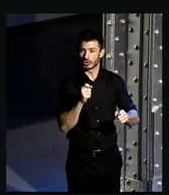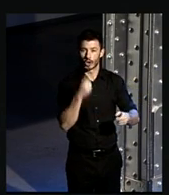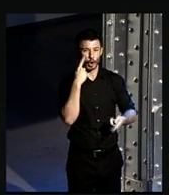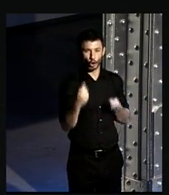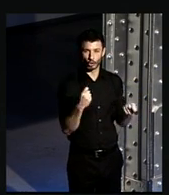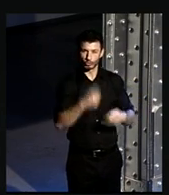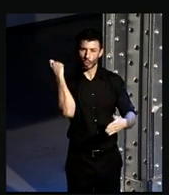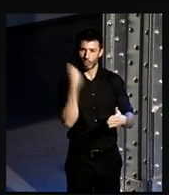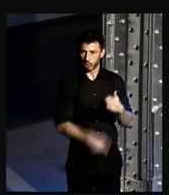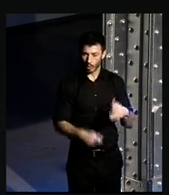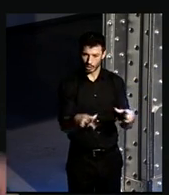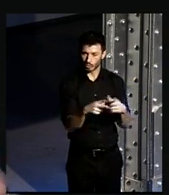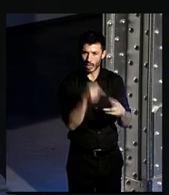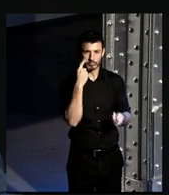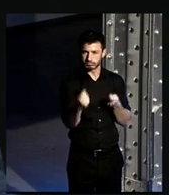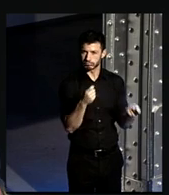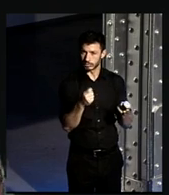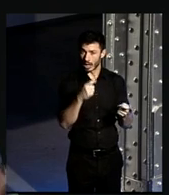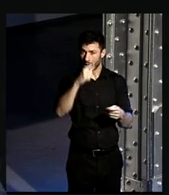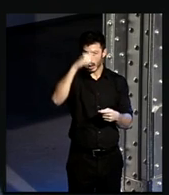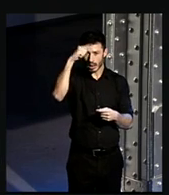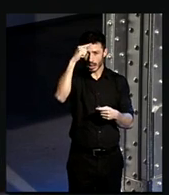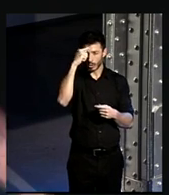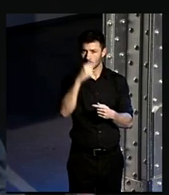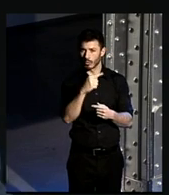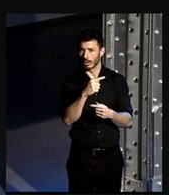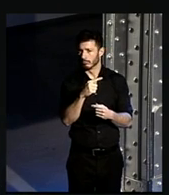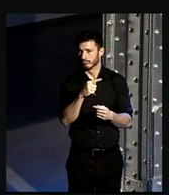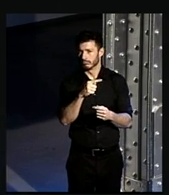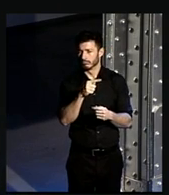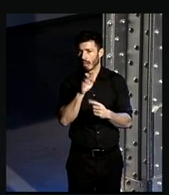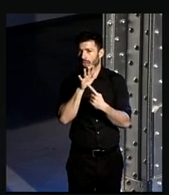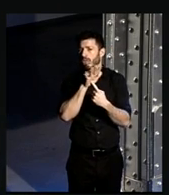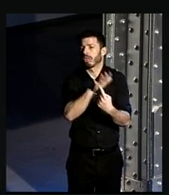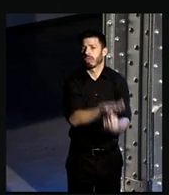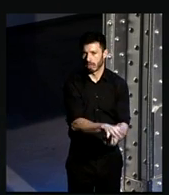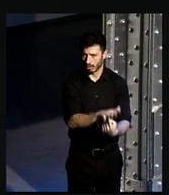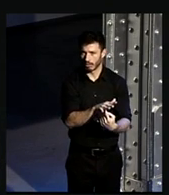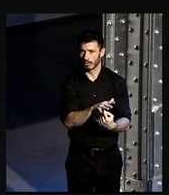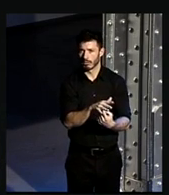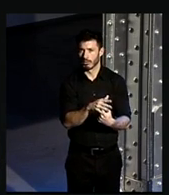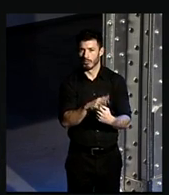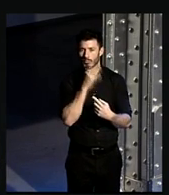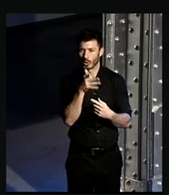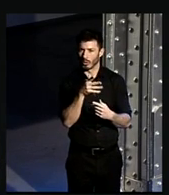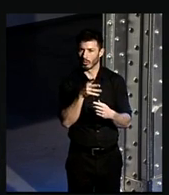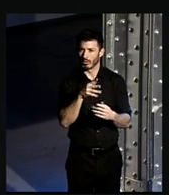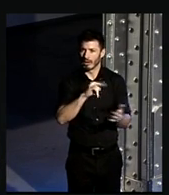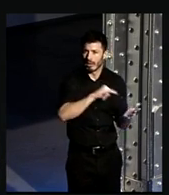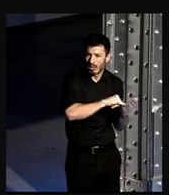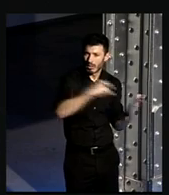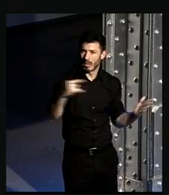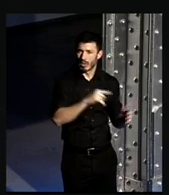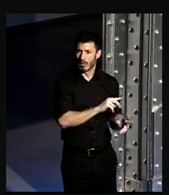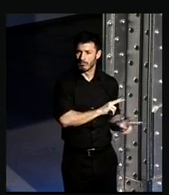la sociedad y donde la cultura estaba de alguna manera siendo aplastada por las innovaciones y por los progresos,